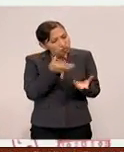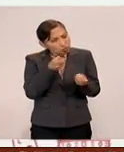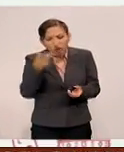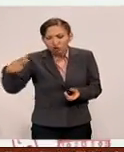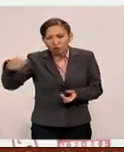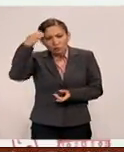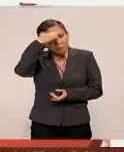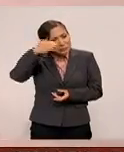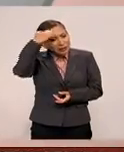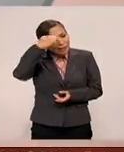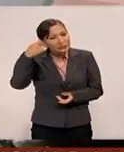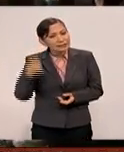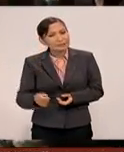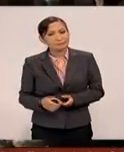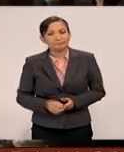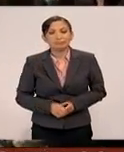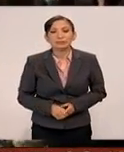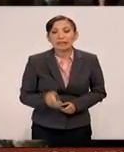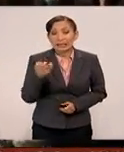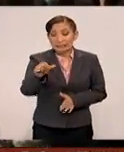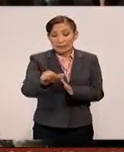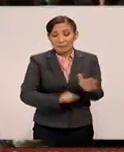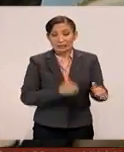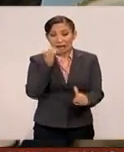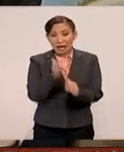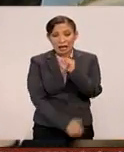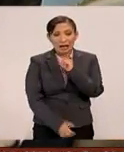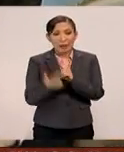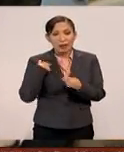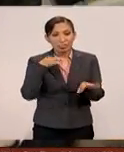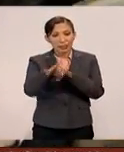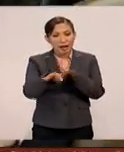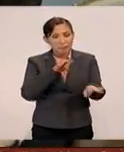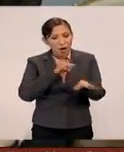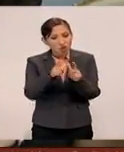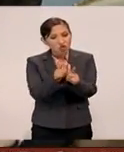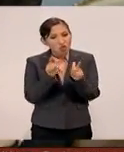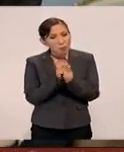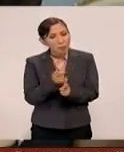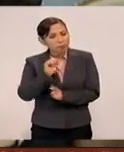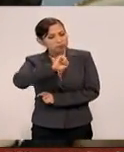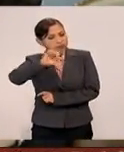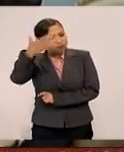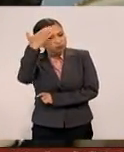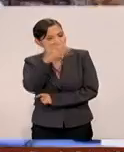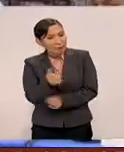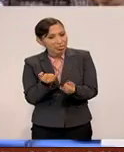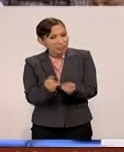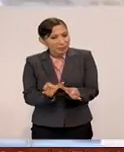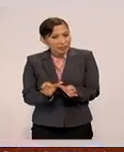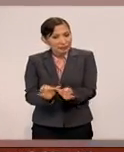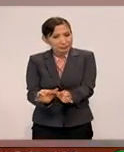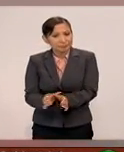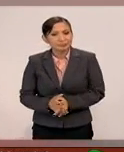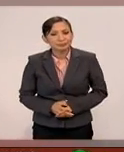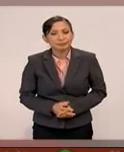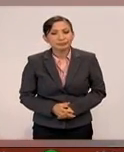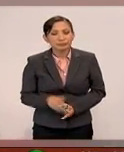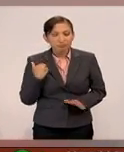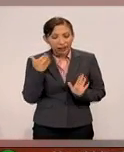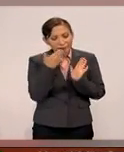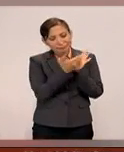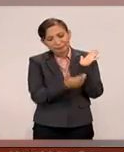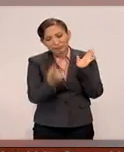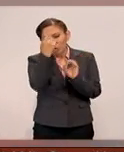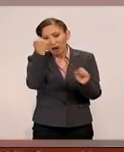su experiencia. Este mes finalizan los trabajos del Grupo de Expertos Independientes. Ha transcurrido más